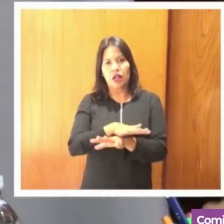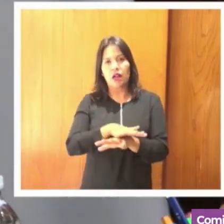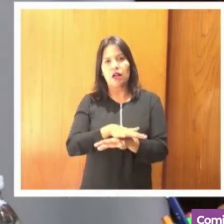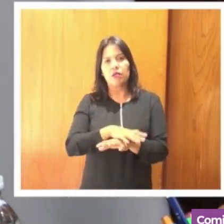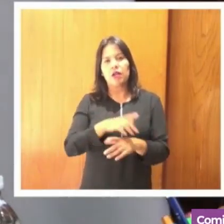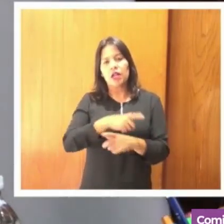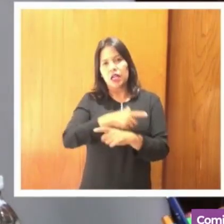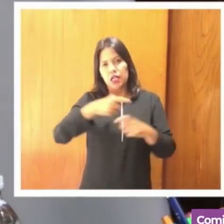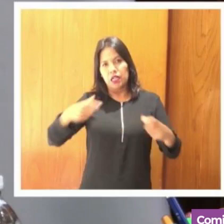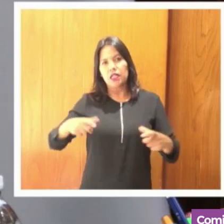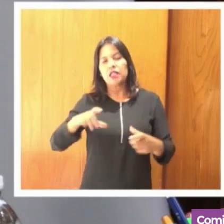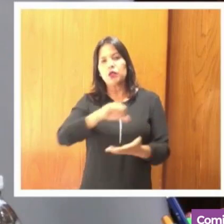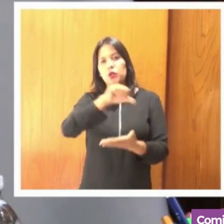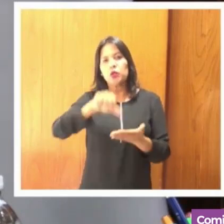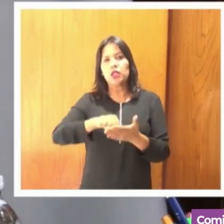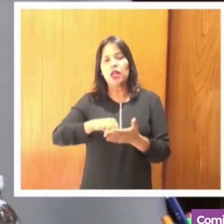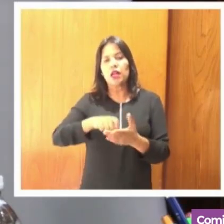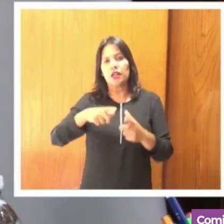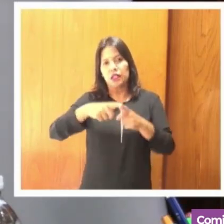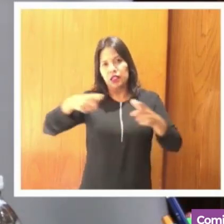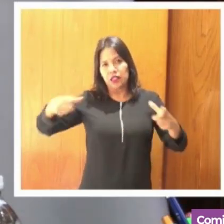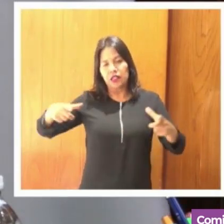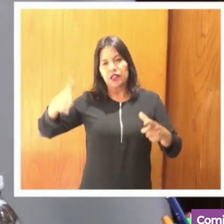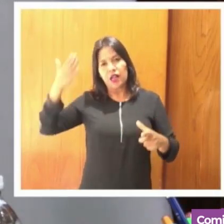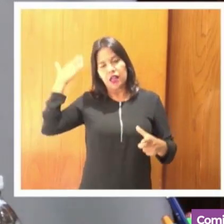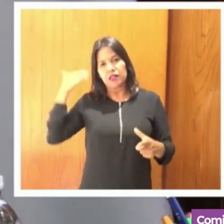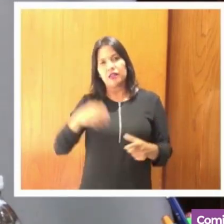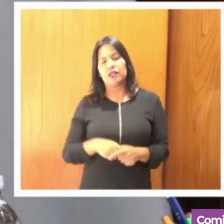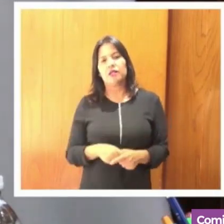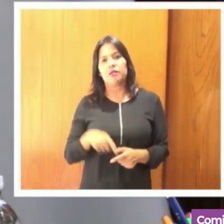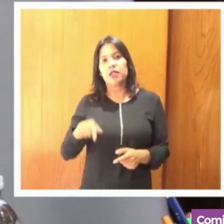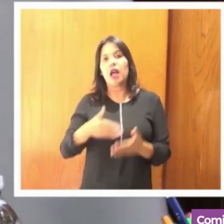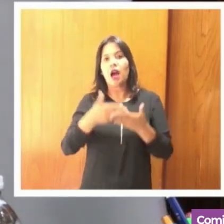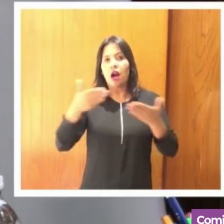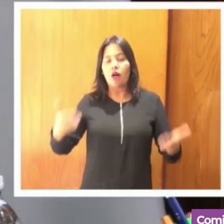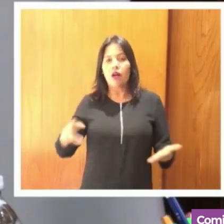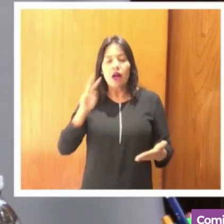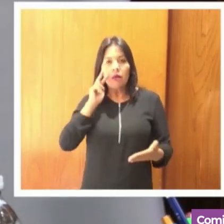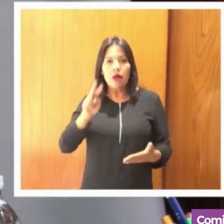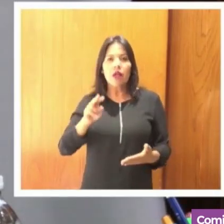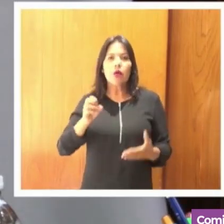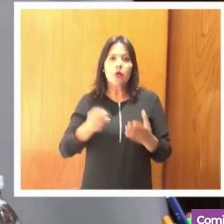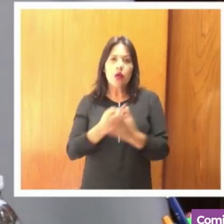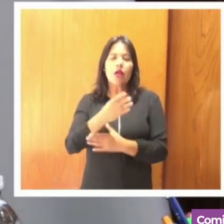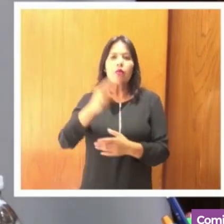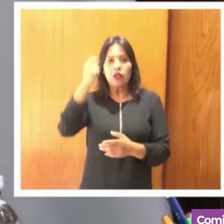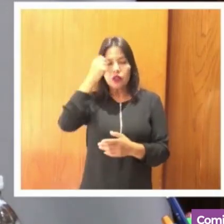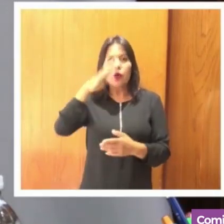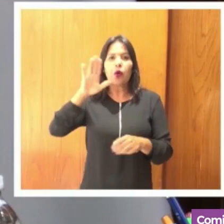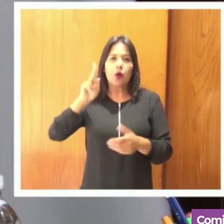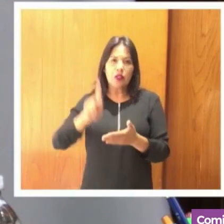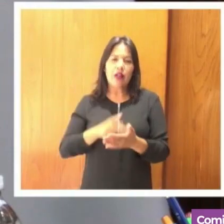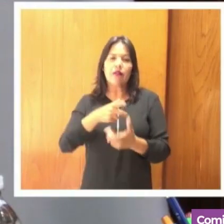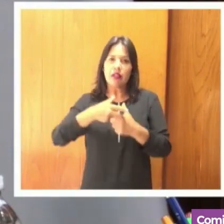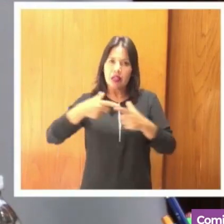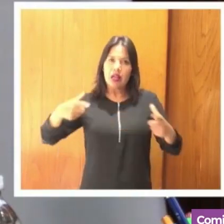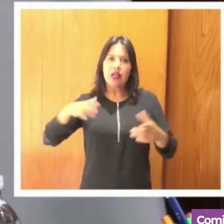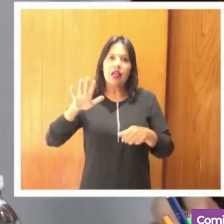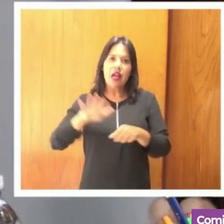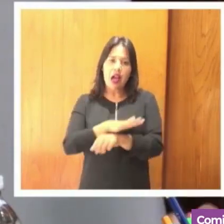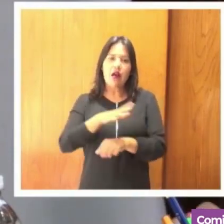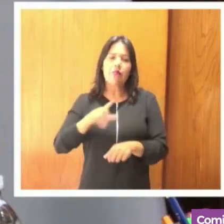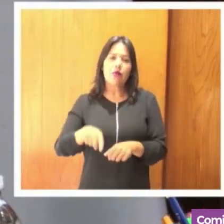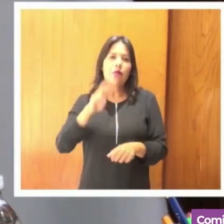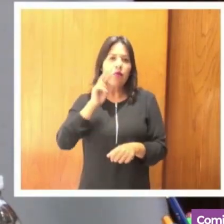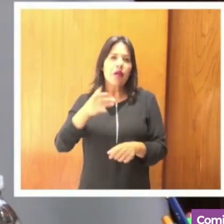ciudad capital del Estado de México y ahora en el presente nuevamente trasciende. De ese tamaño es el